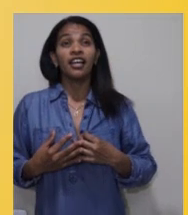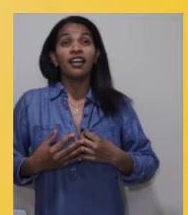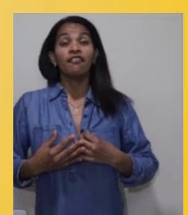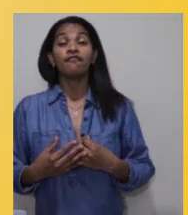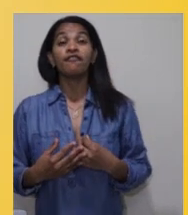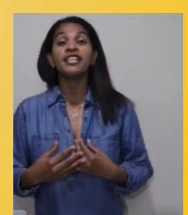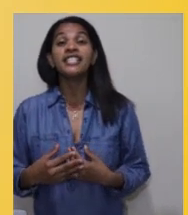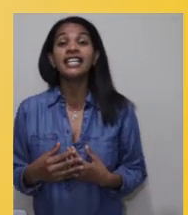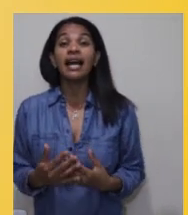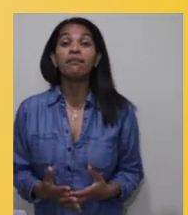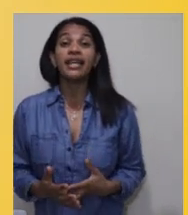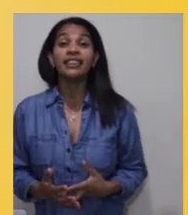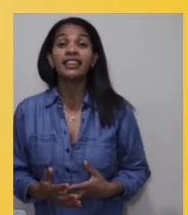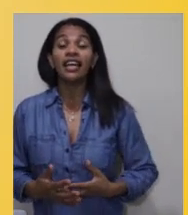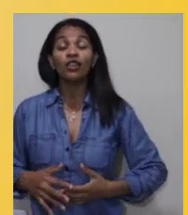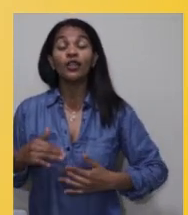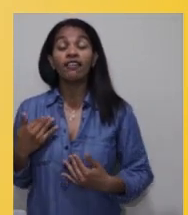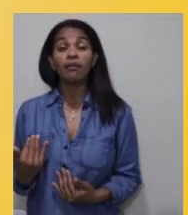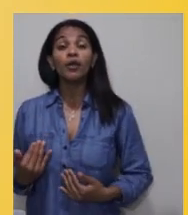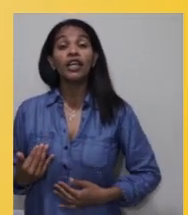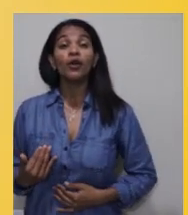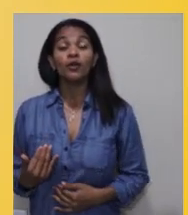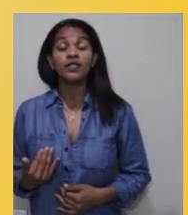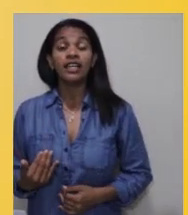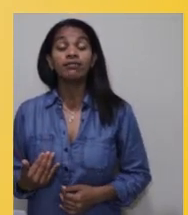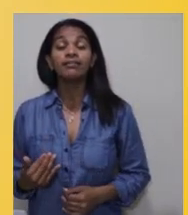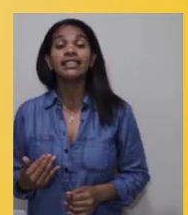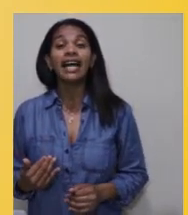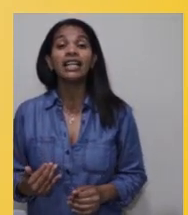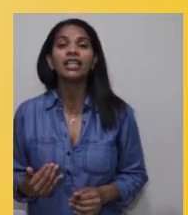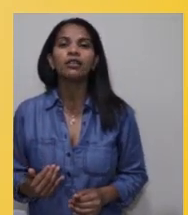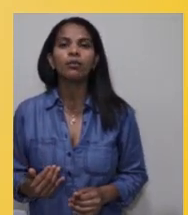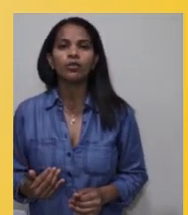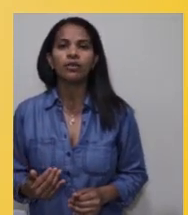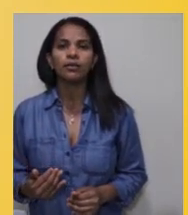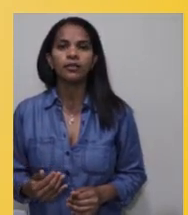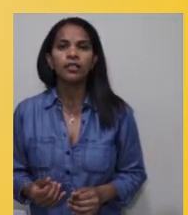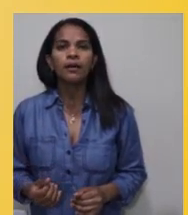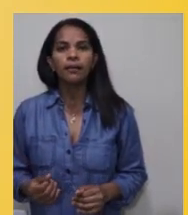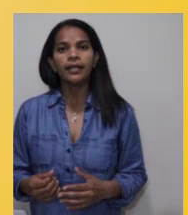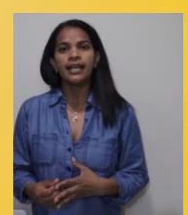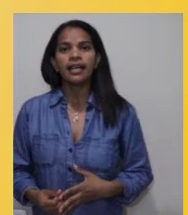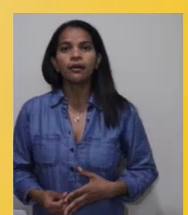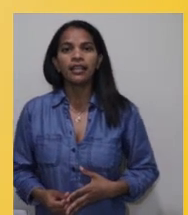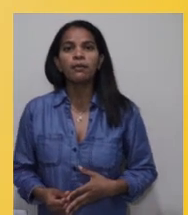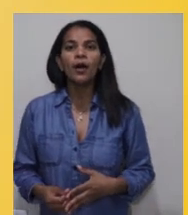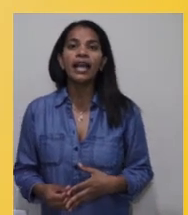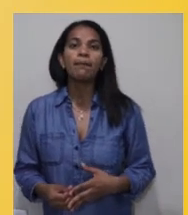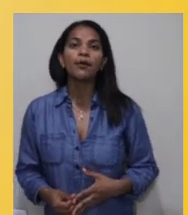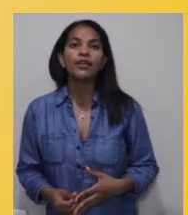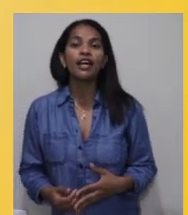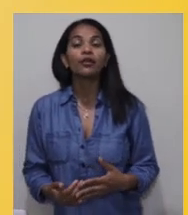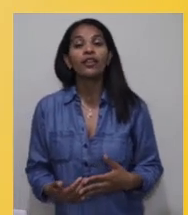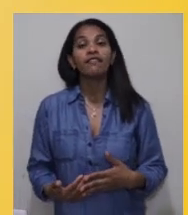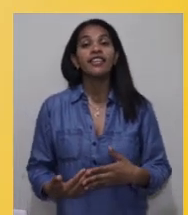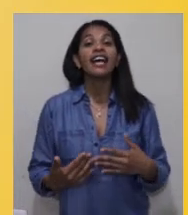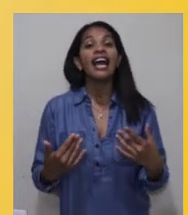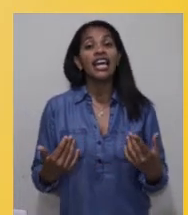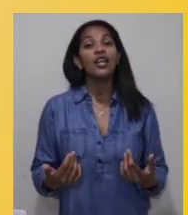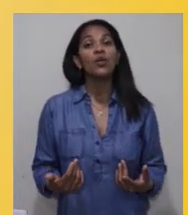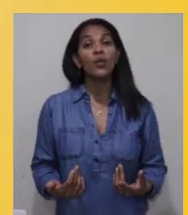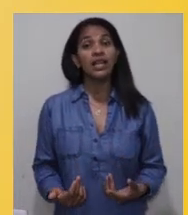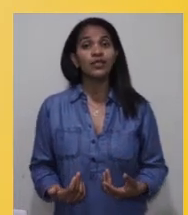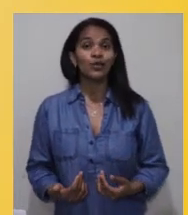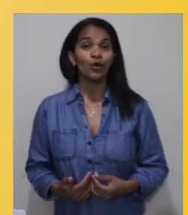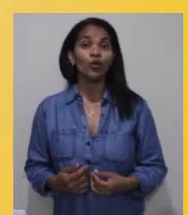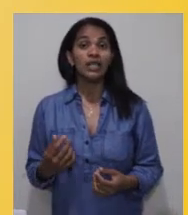físicamente. Físicamente nos debemos de conocer tal y como somos, porque recordemos que el proyecto de vida